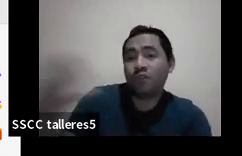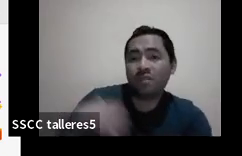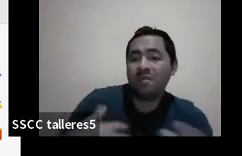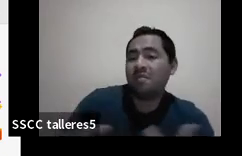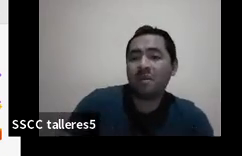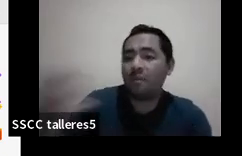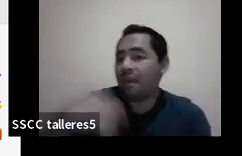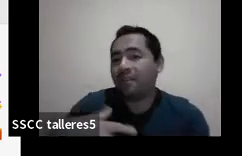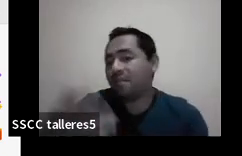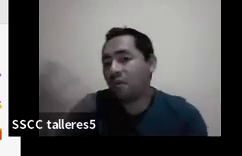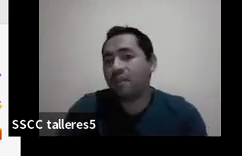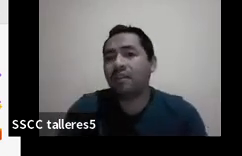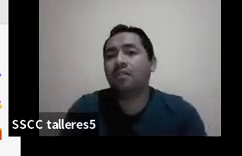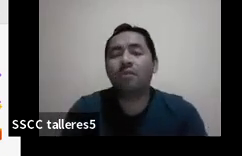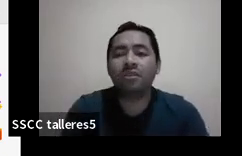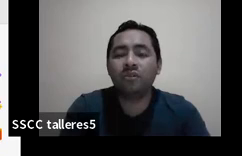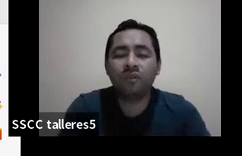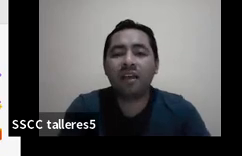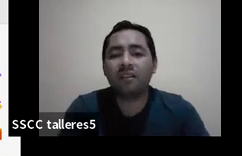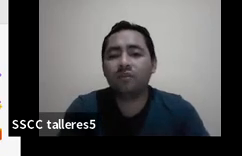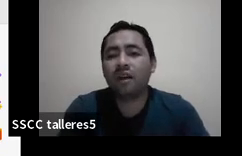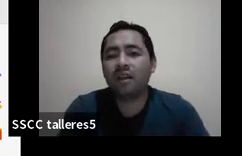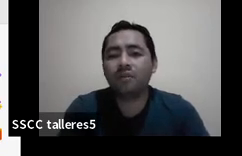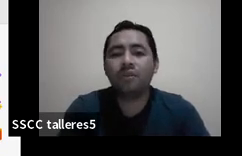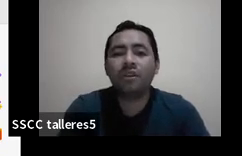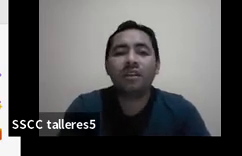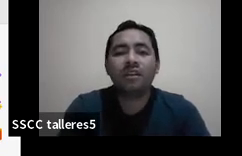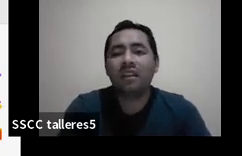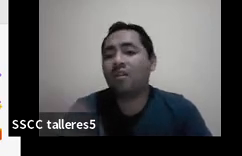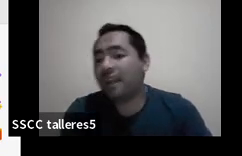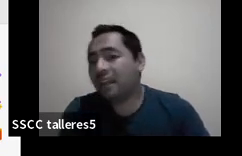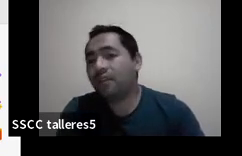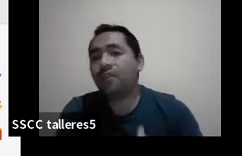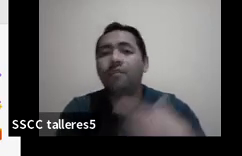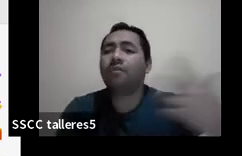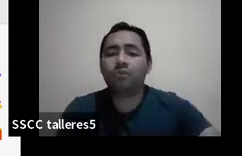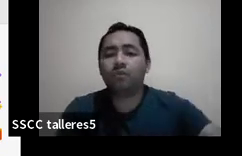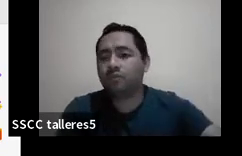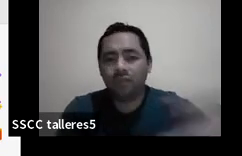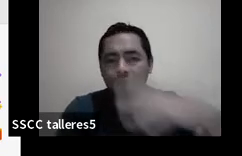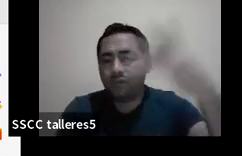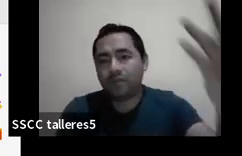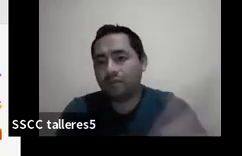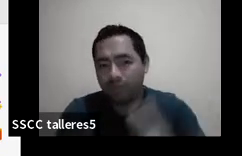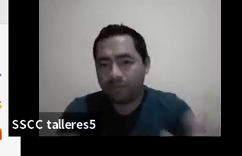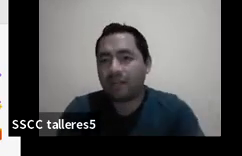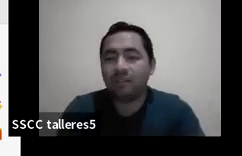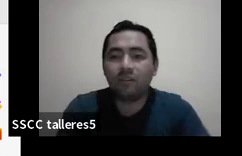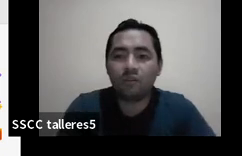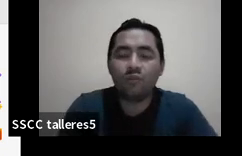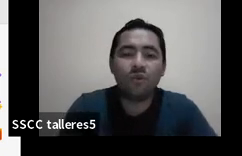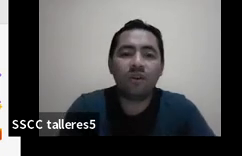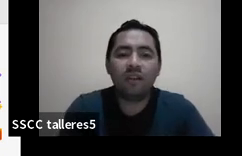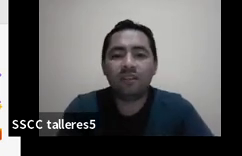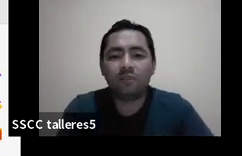mismos sordos también me comentan, me cuentan cómo ha sido en su casa, en su caso, en el colegio, y todo eso, pues acá